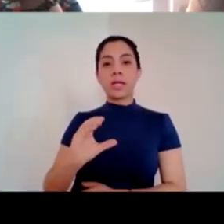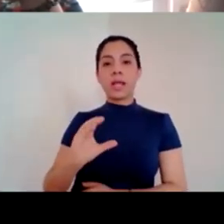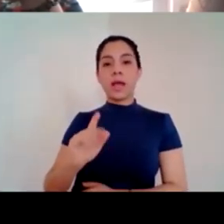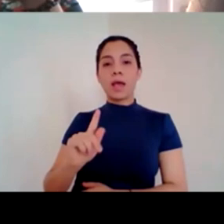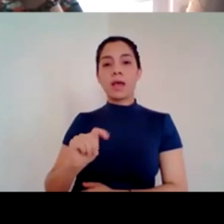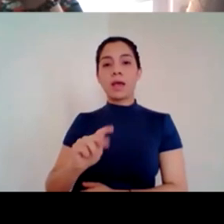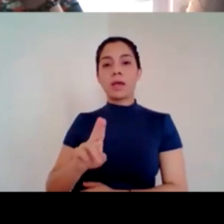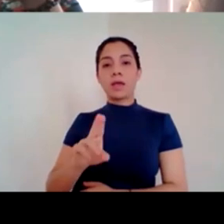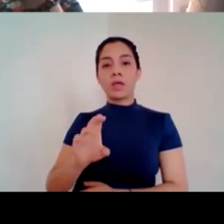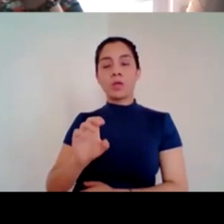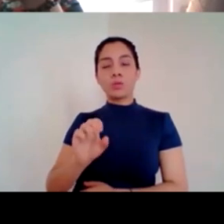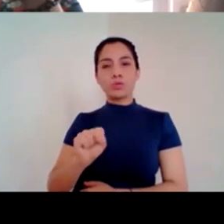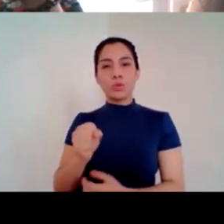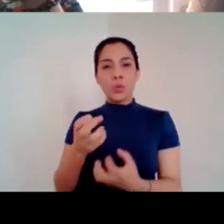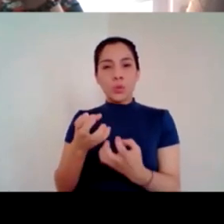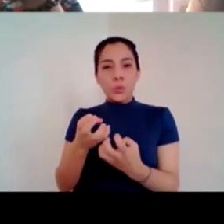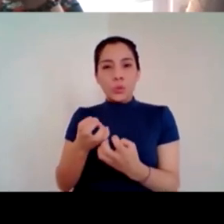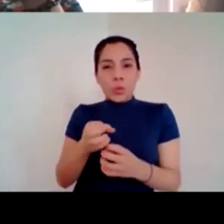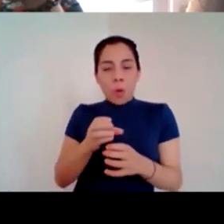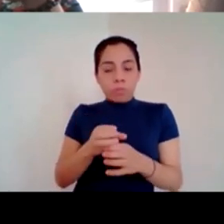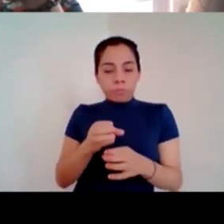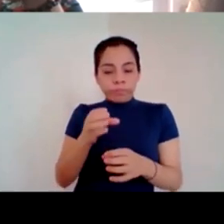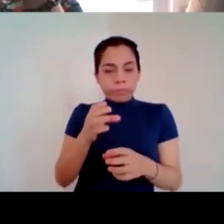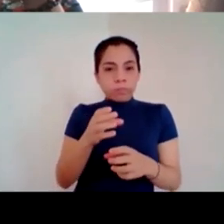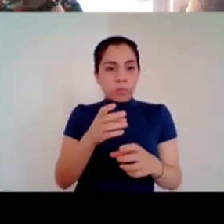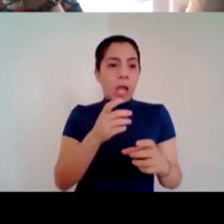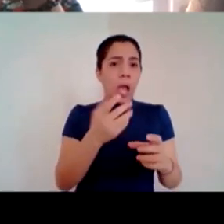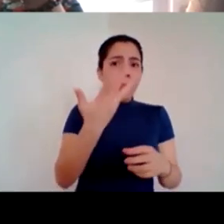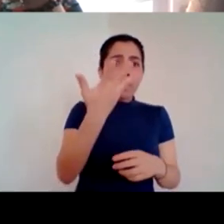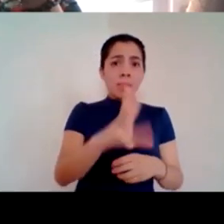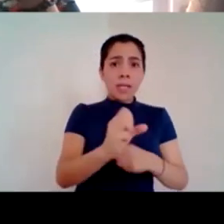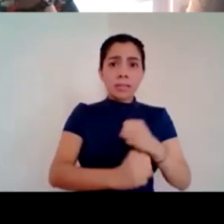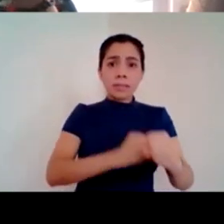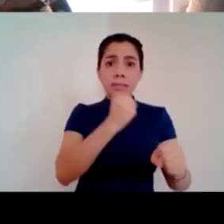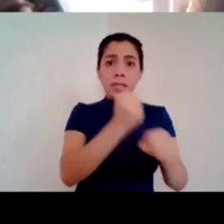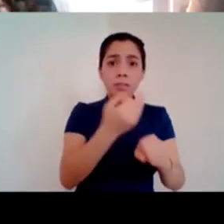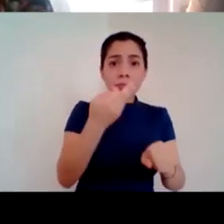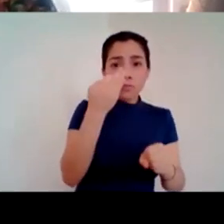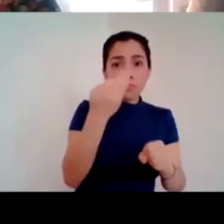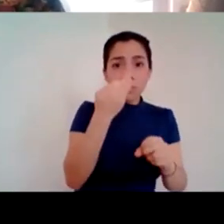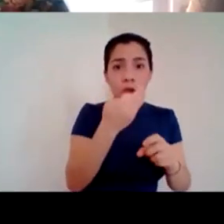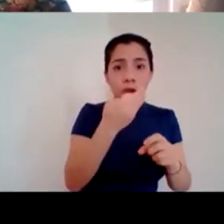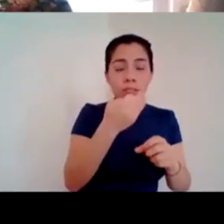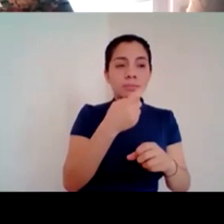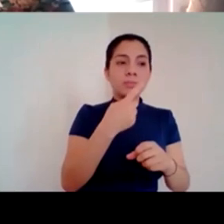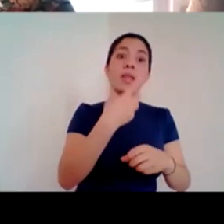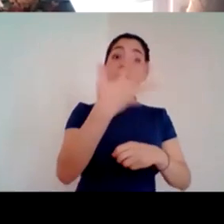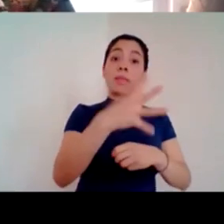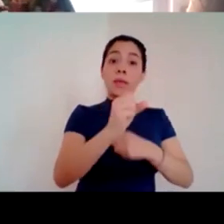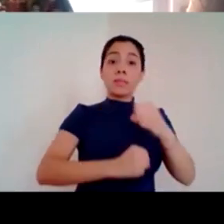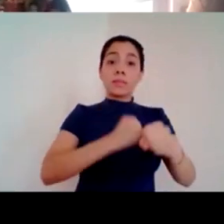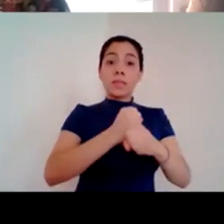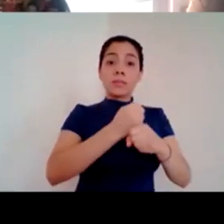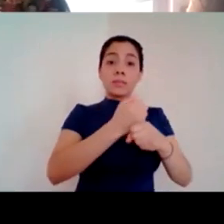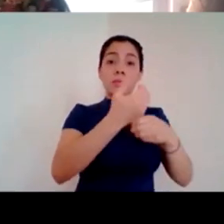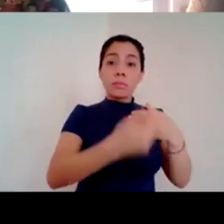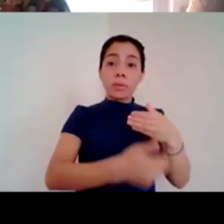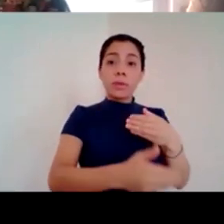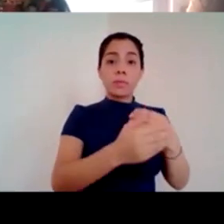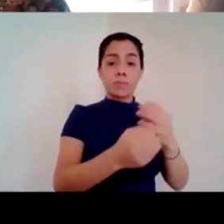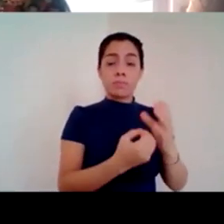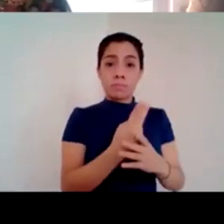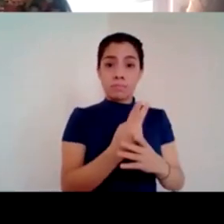¿yo puedo festinar eso? por supuesto intervengo en la en la biología vegetal